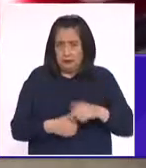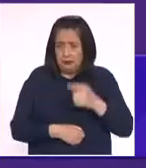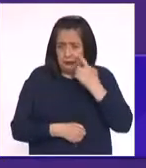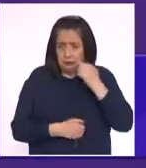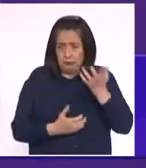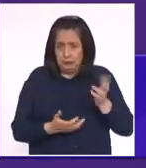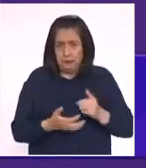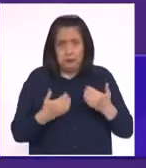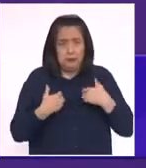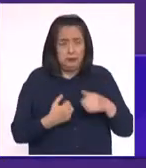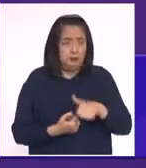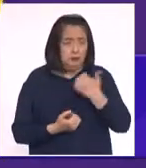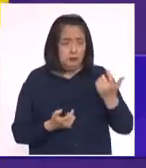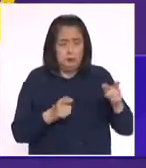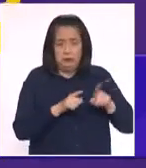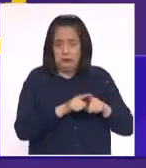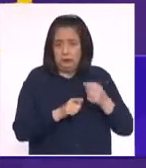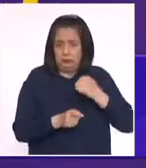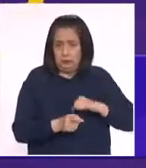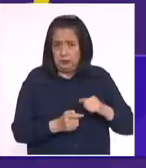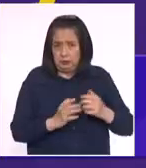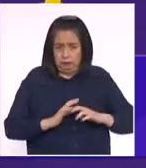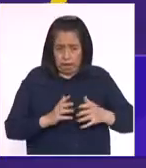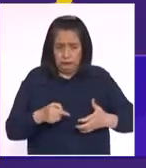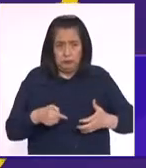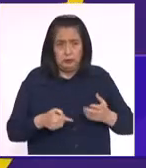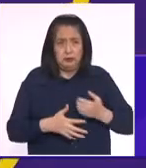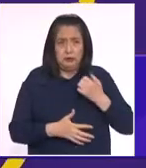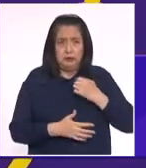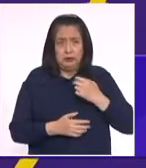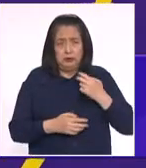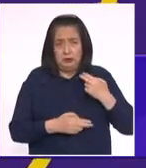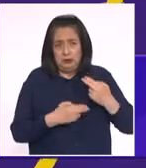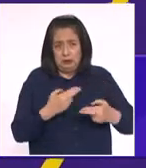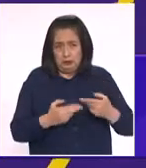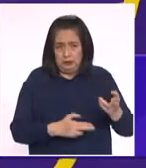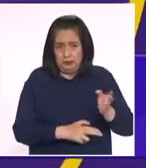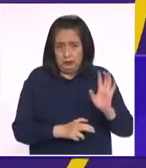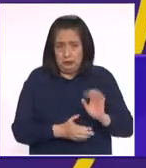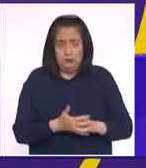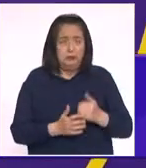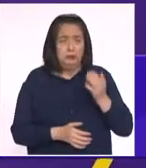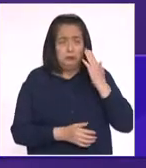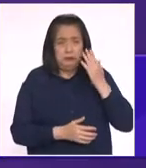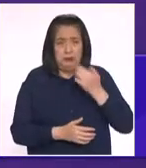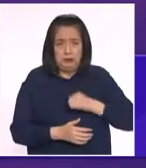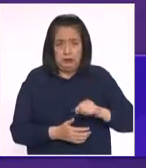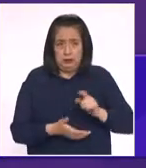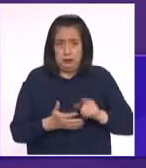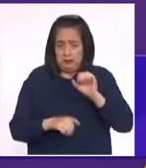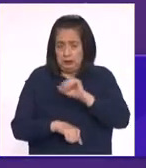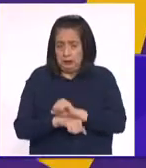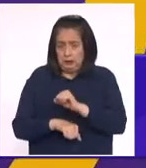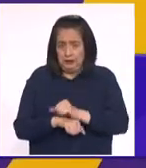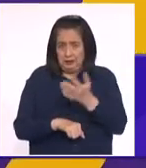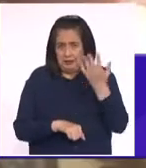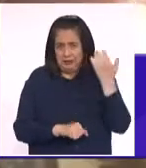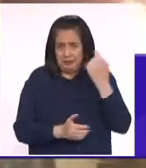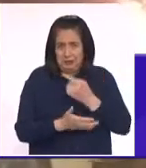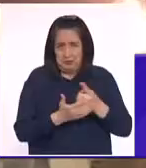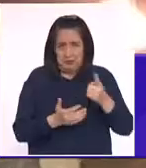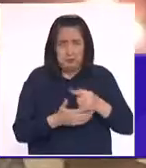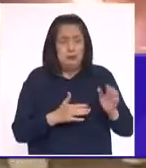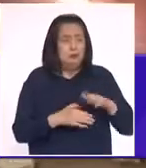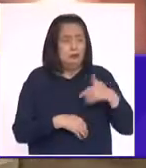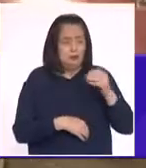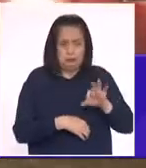quien tenía otra pareja y un hijo en camino, el heredero de todas sus posesiones. Madre e hija habían sido detenidas hacía una semana,